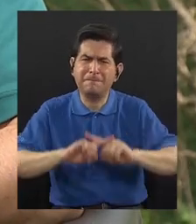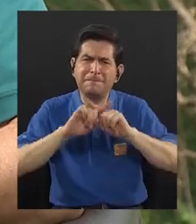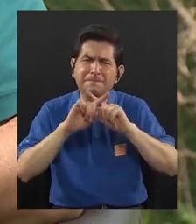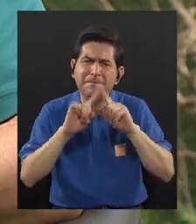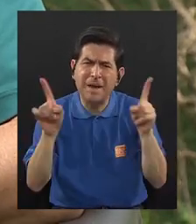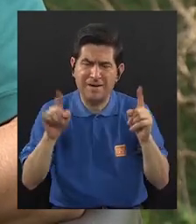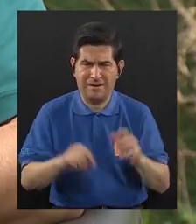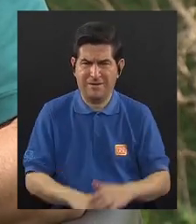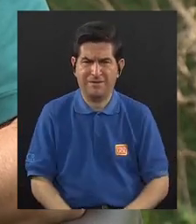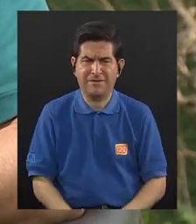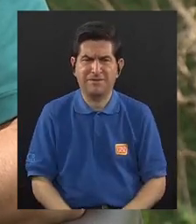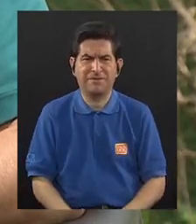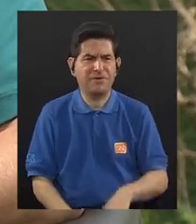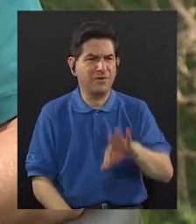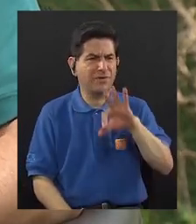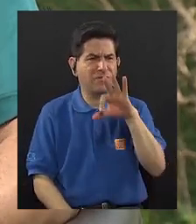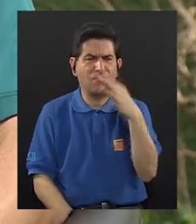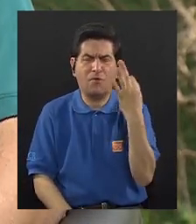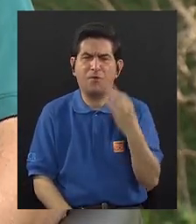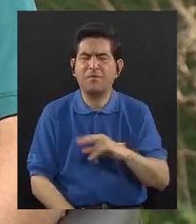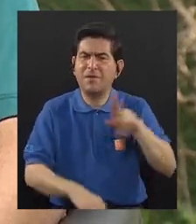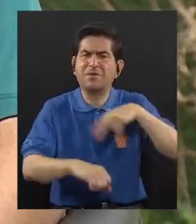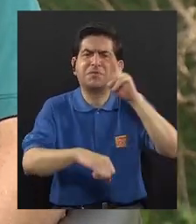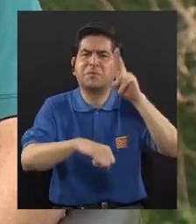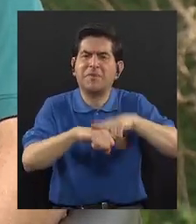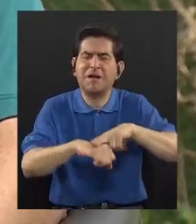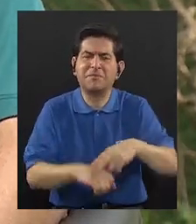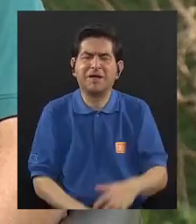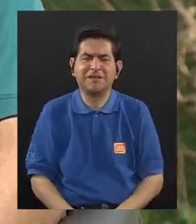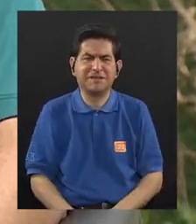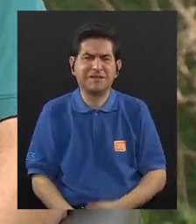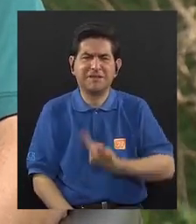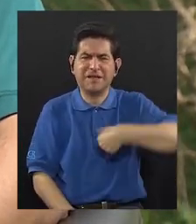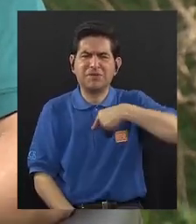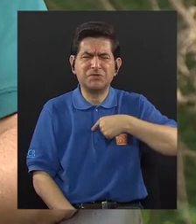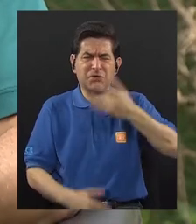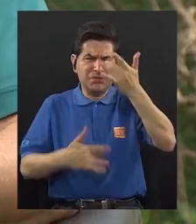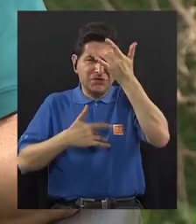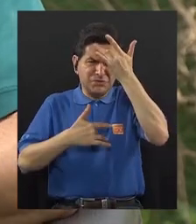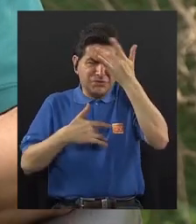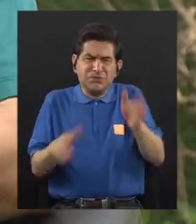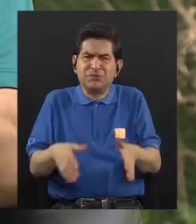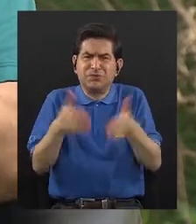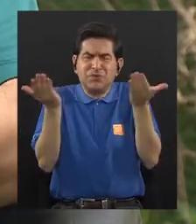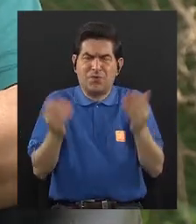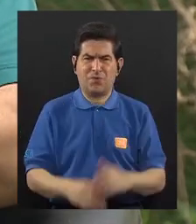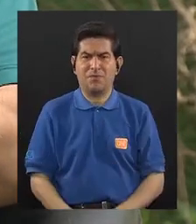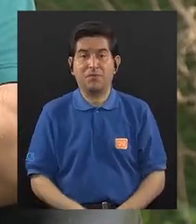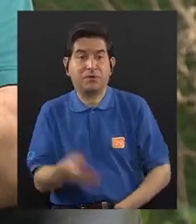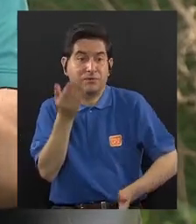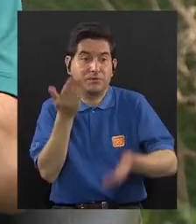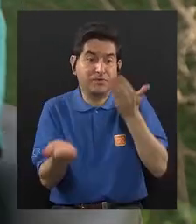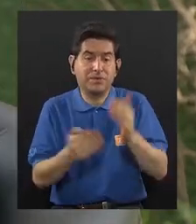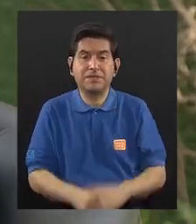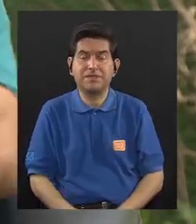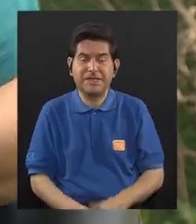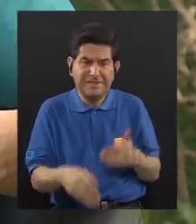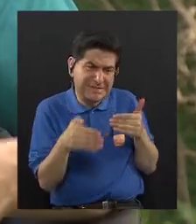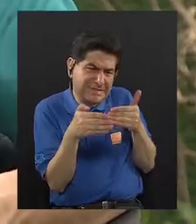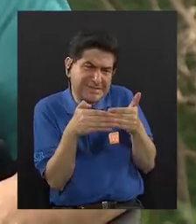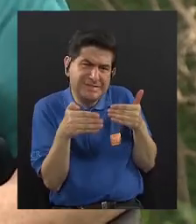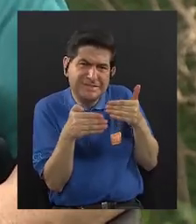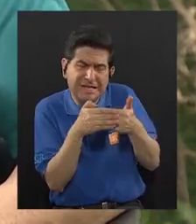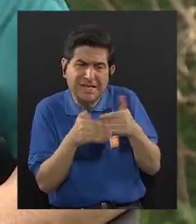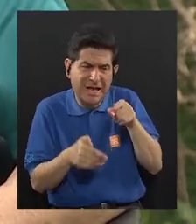cuáles son las maneras en que más comúnmente nos contagiamos por qué por qué es que entramos más íntimamente